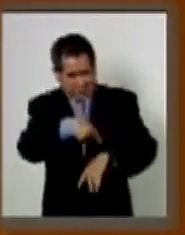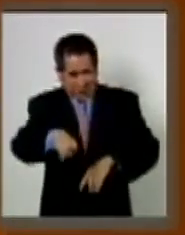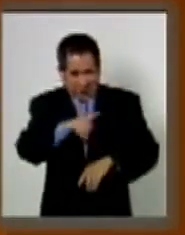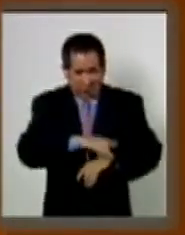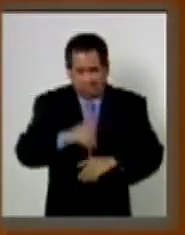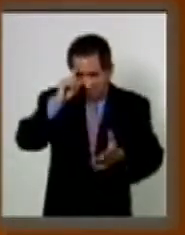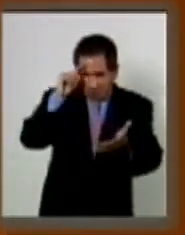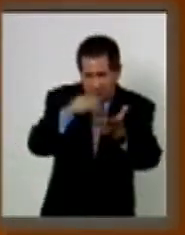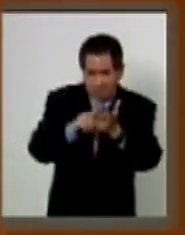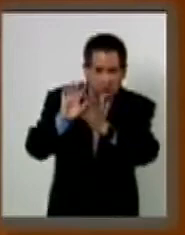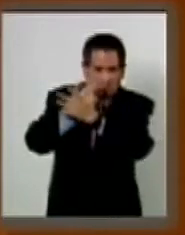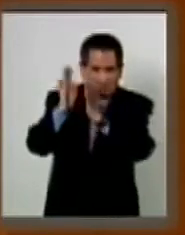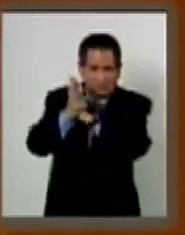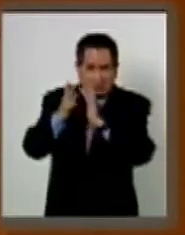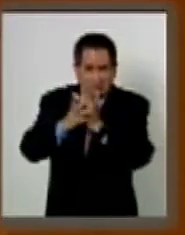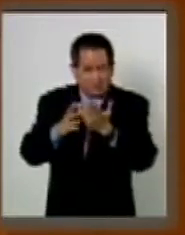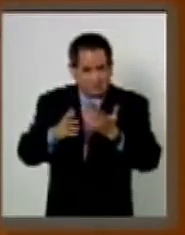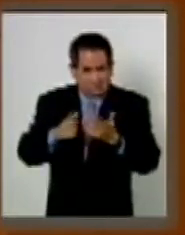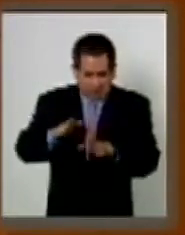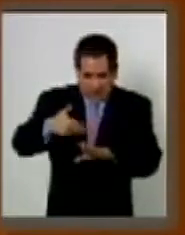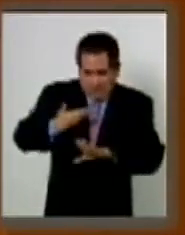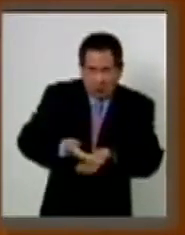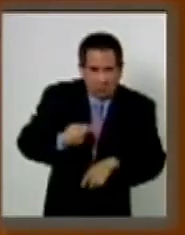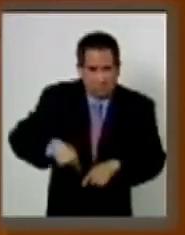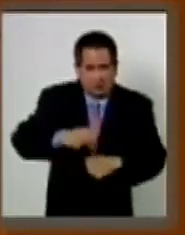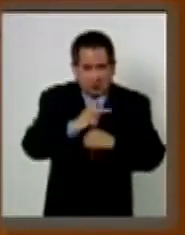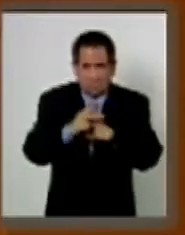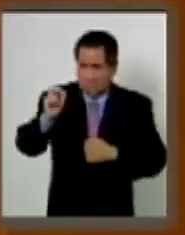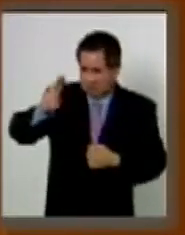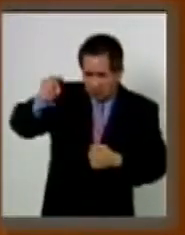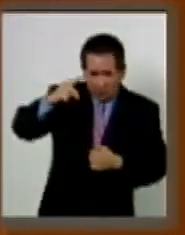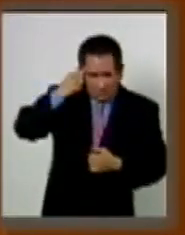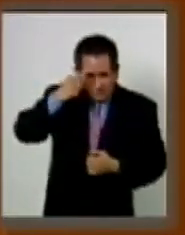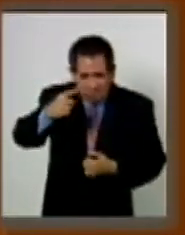¿Acaso creen que están en contra de este país la ONU?